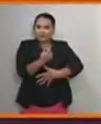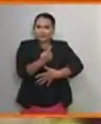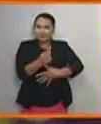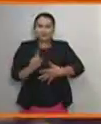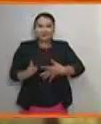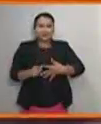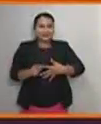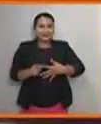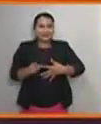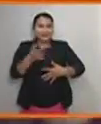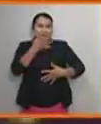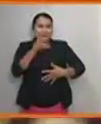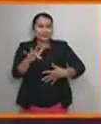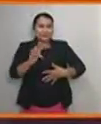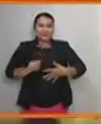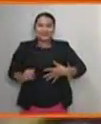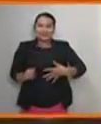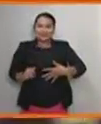número, mucha suerte.